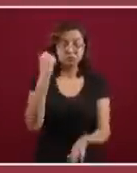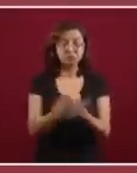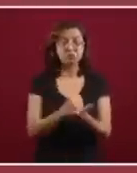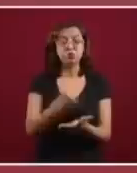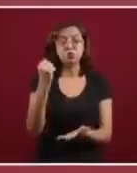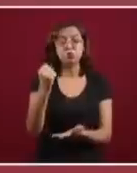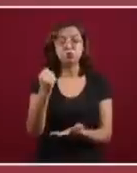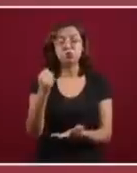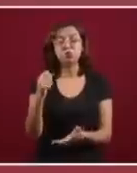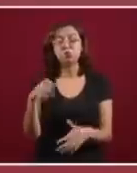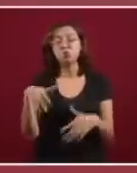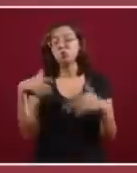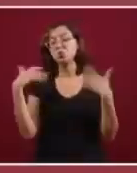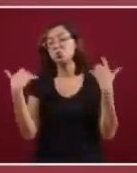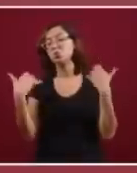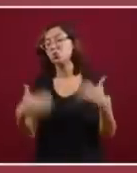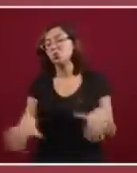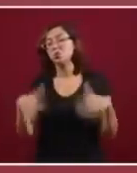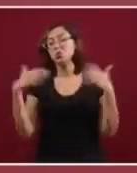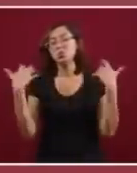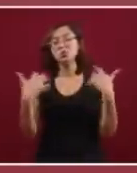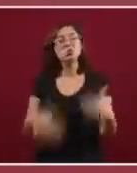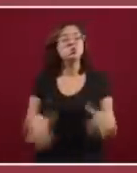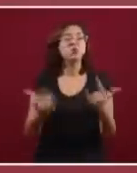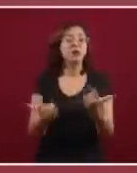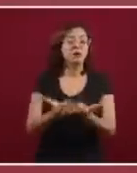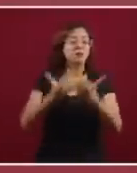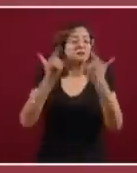va a ser algo verdaderamente histórico